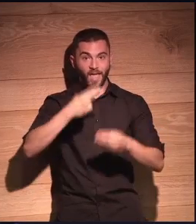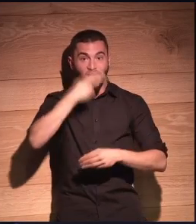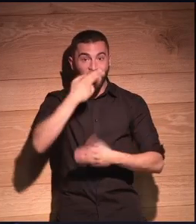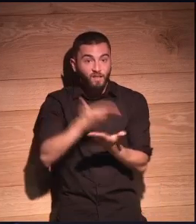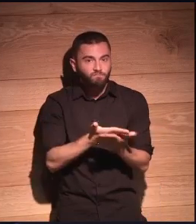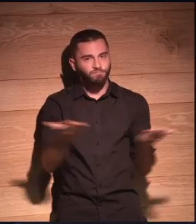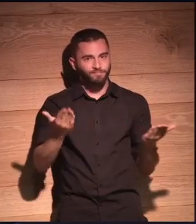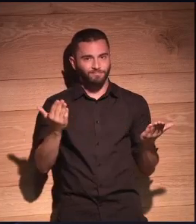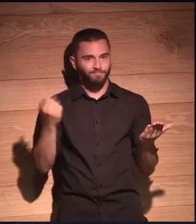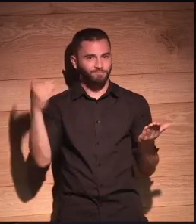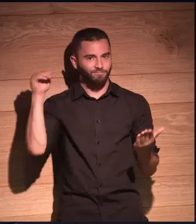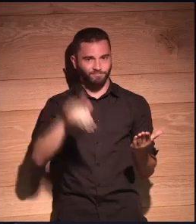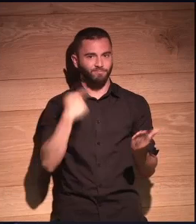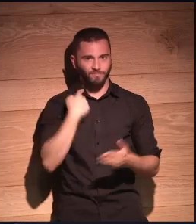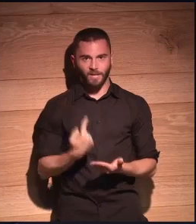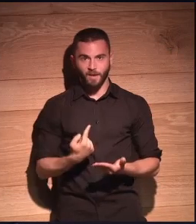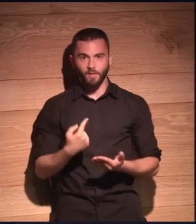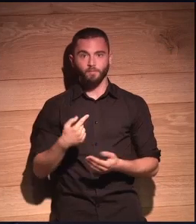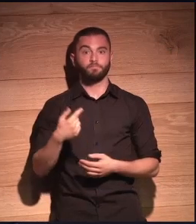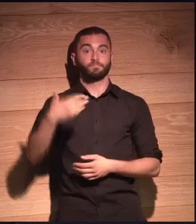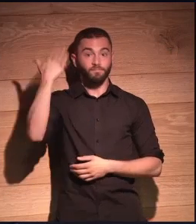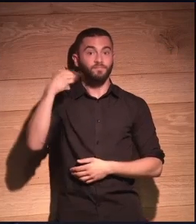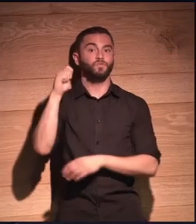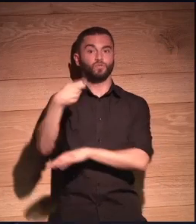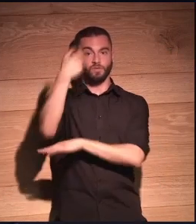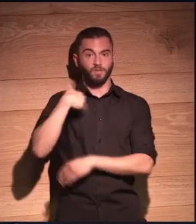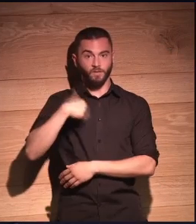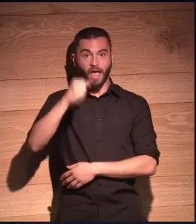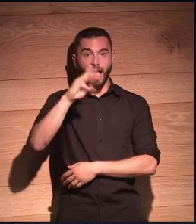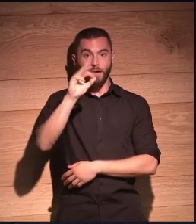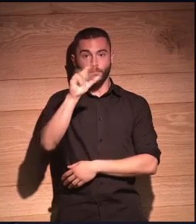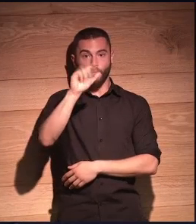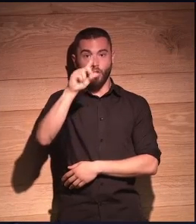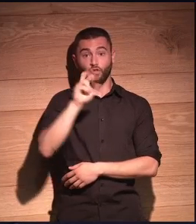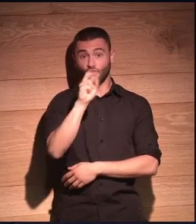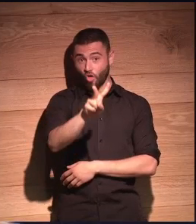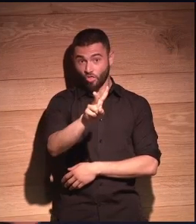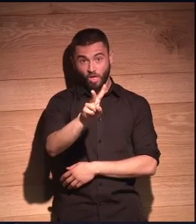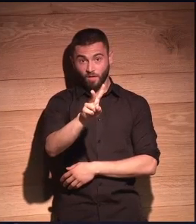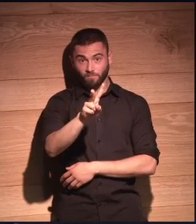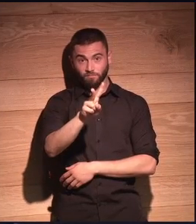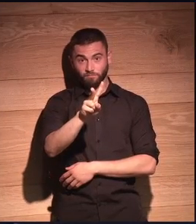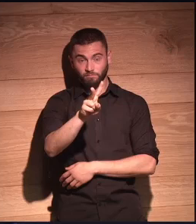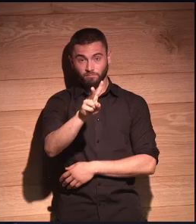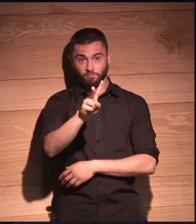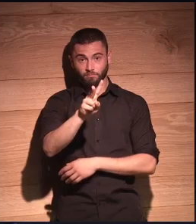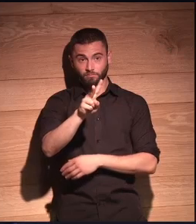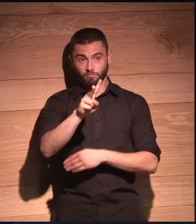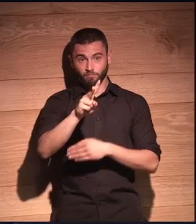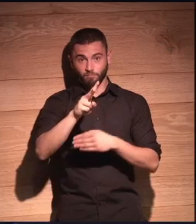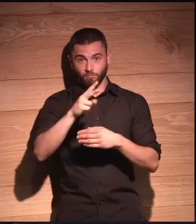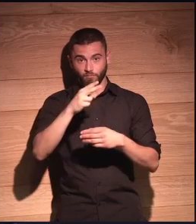mediático. Ya se había conseguido. De hecho, el Apolo 12 prácticamente no fue seguido por